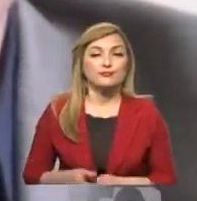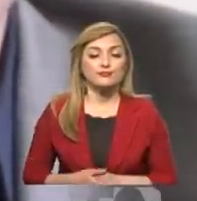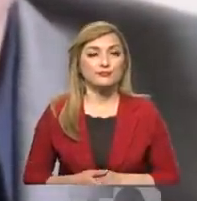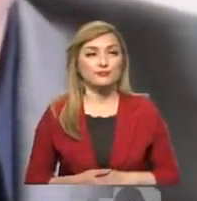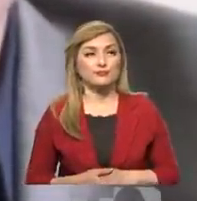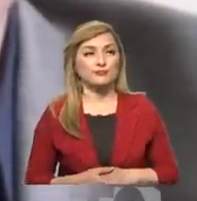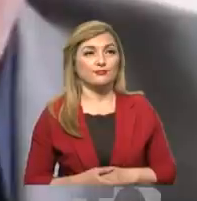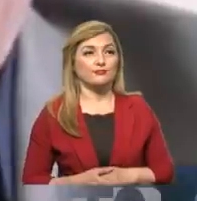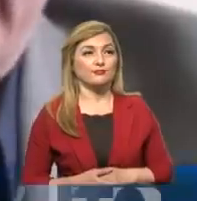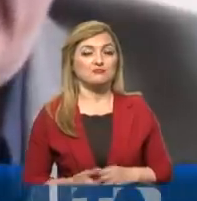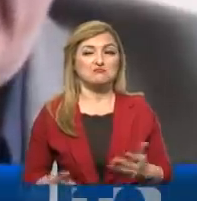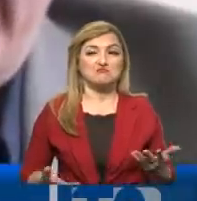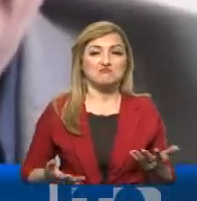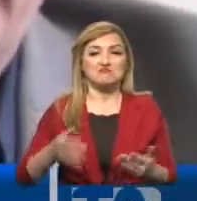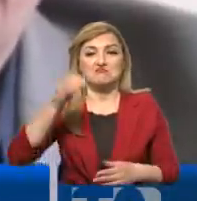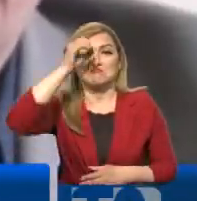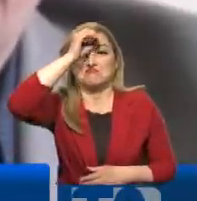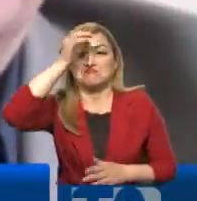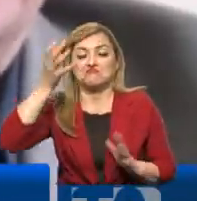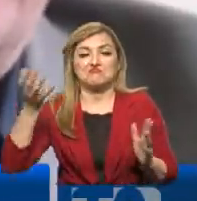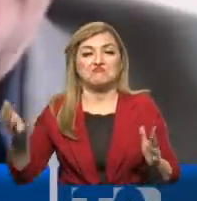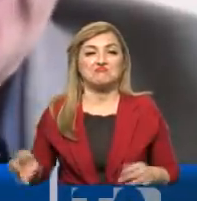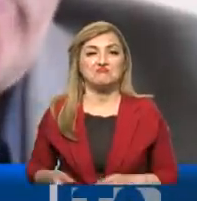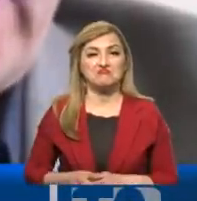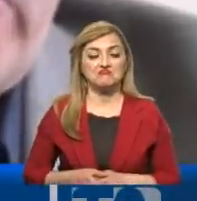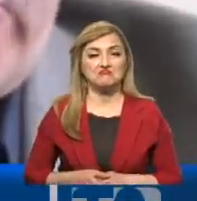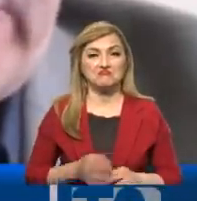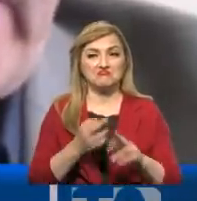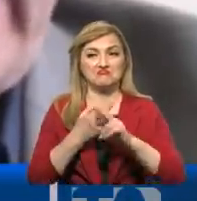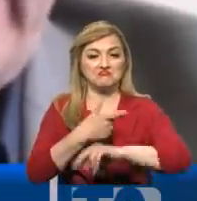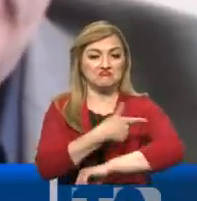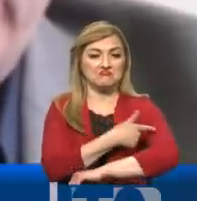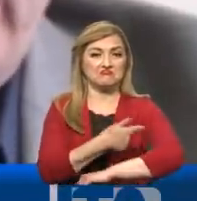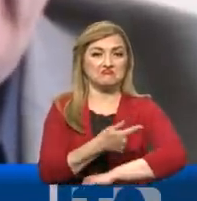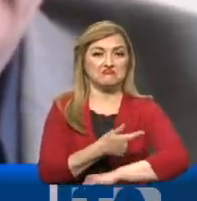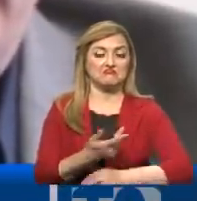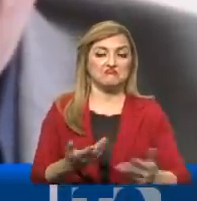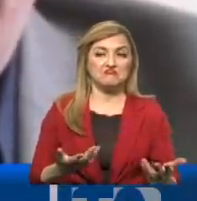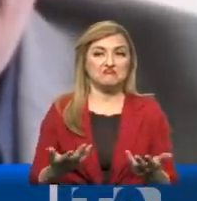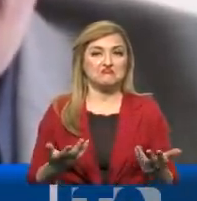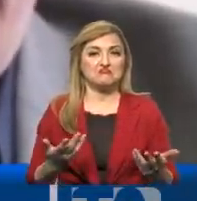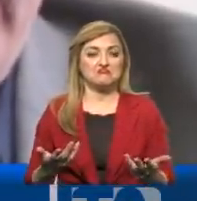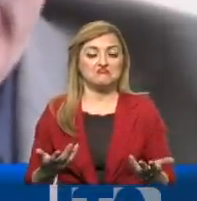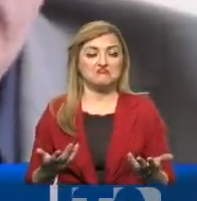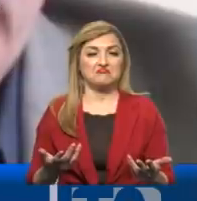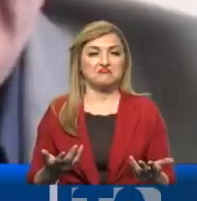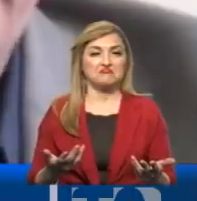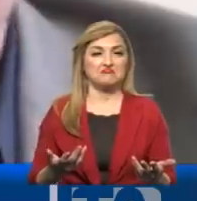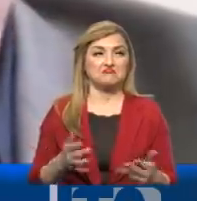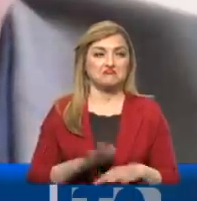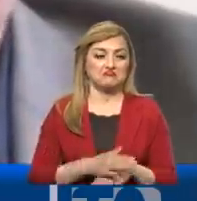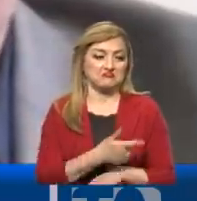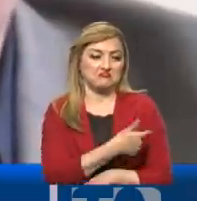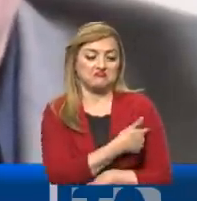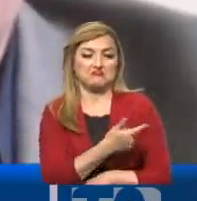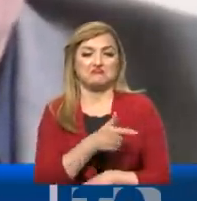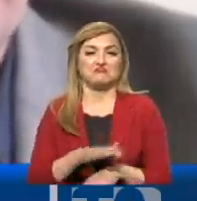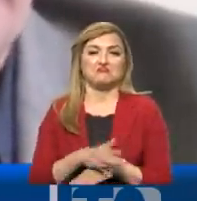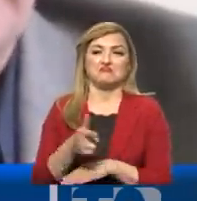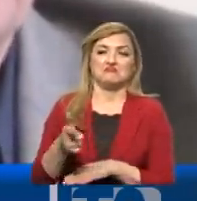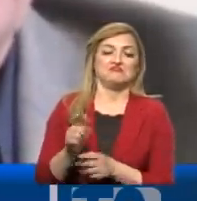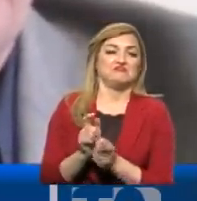podamos saber si es que en caso de no existir los resultados esperados, se debe a la vacuna o se debe a